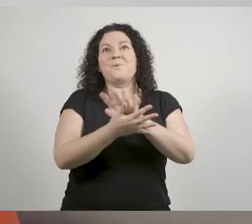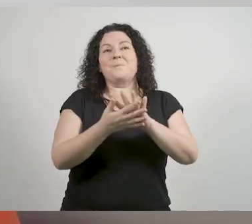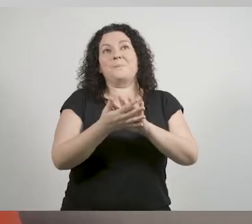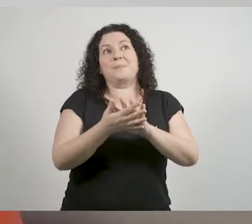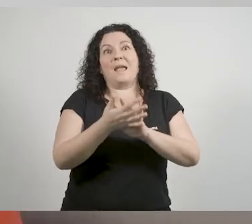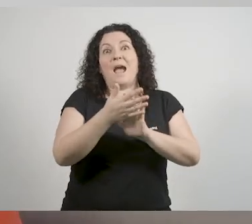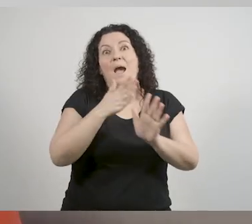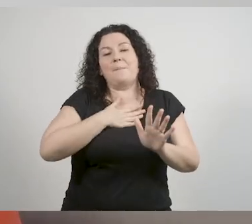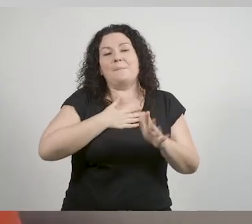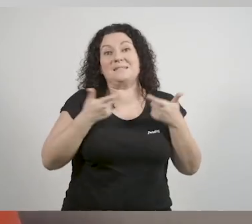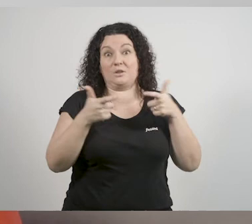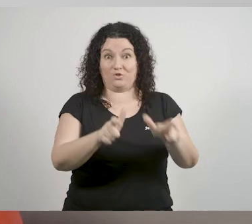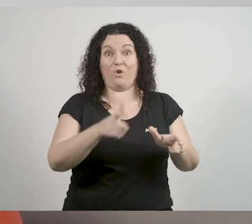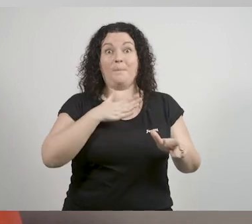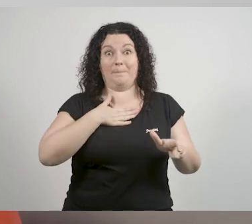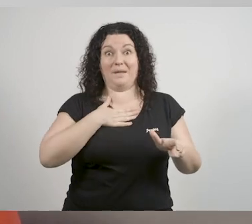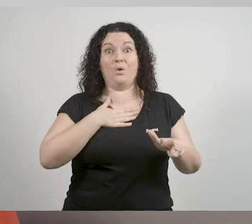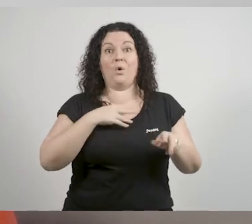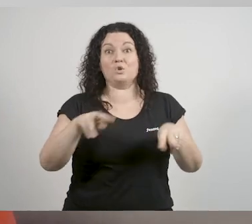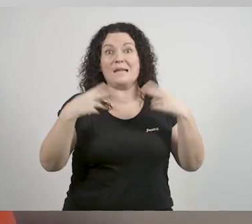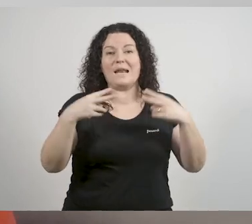Bueno, yo si hablo de mi sector,